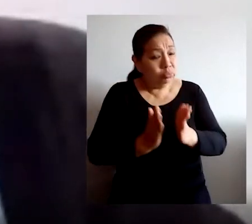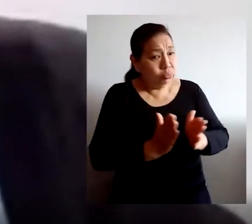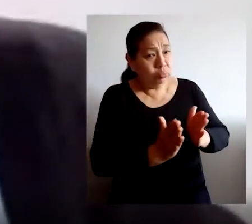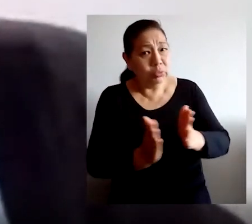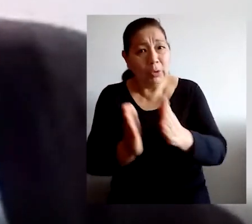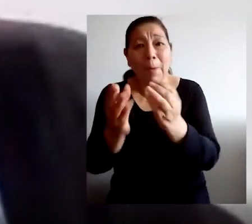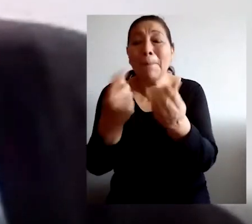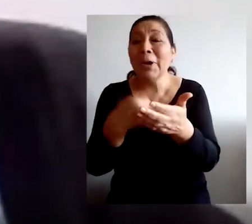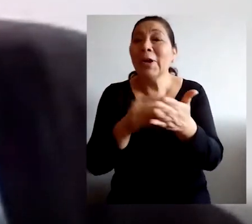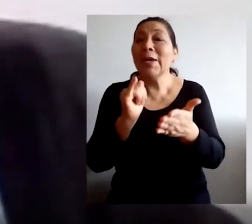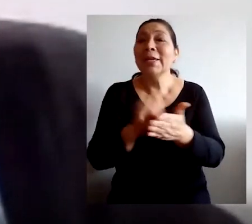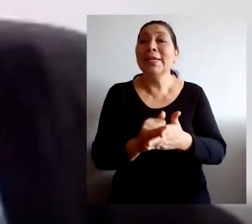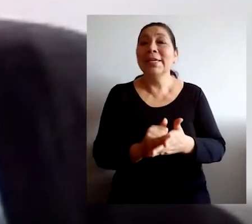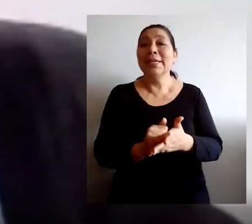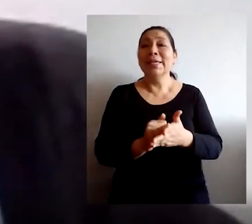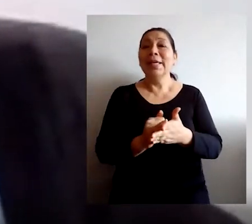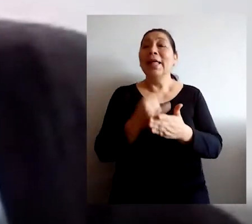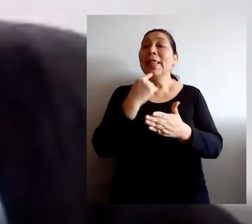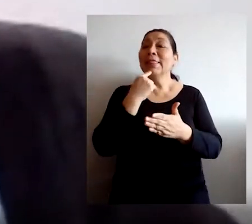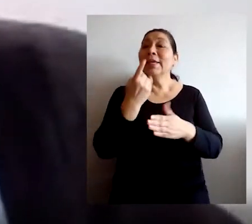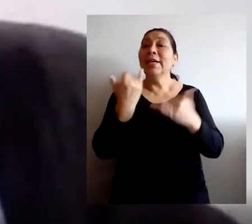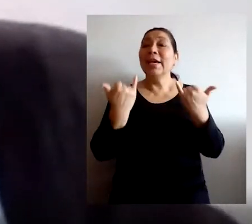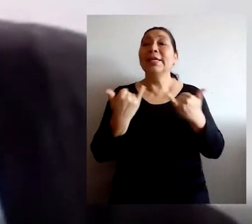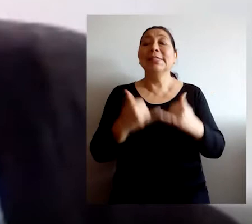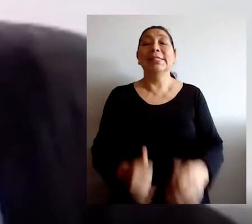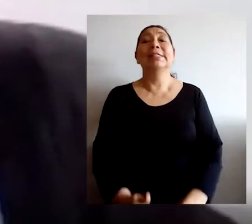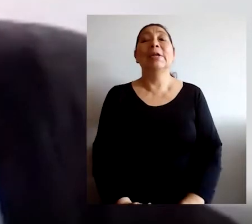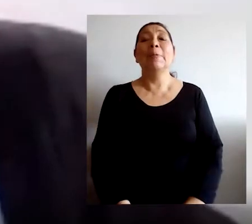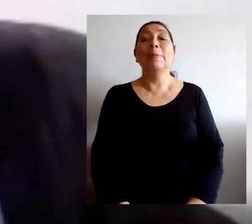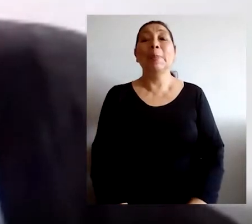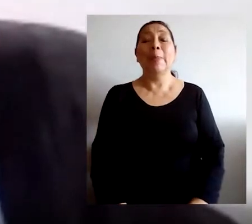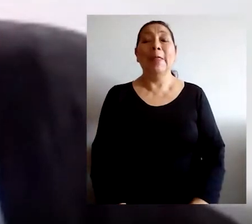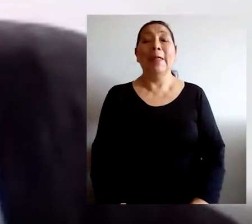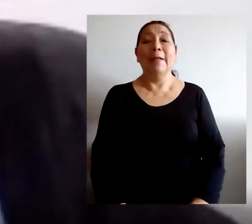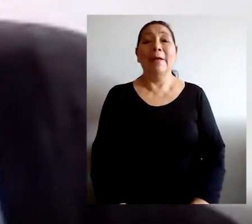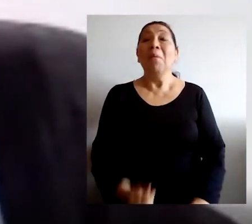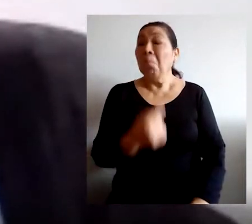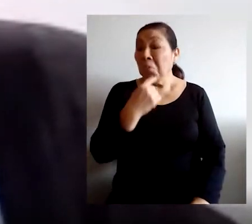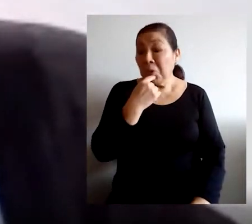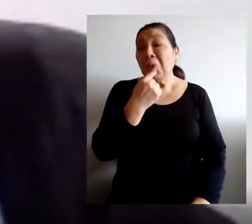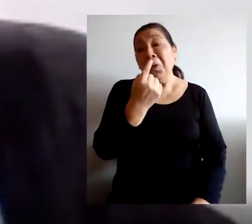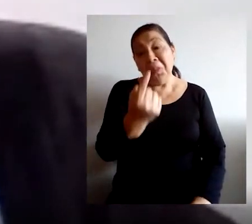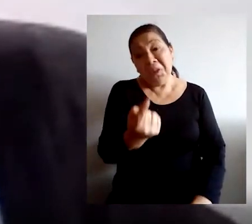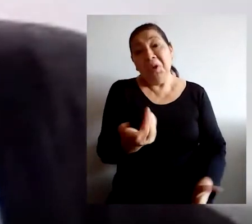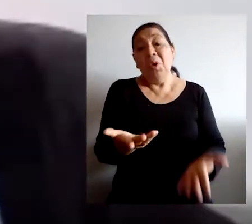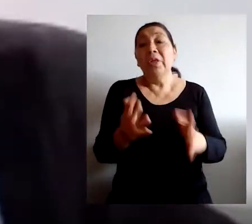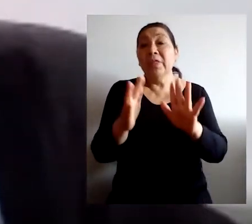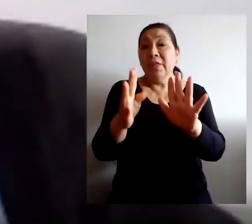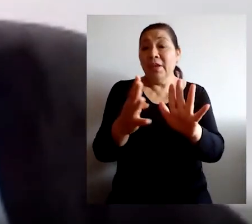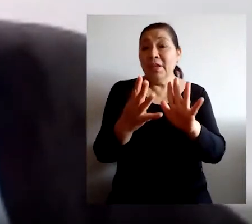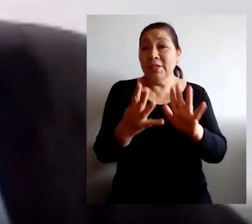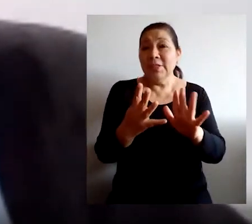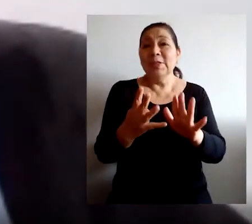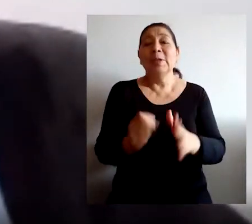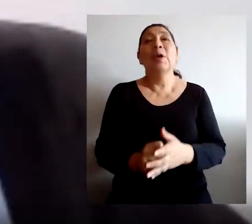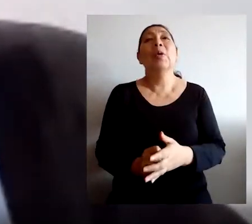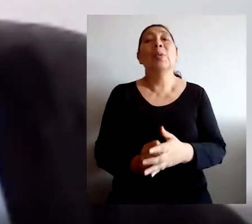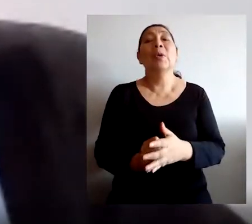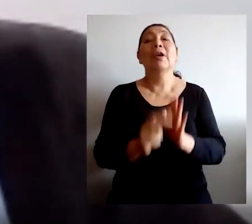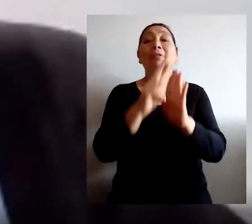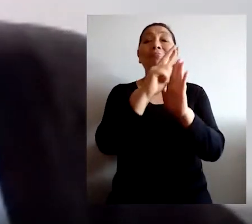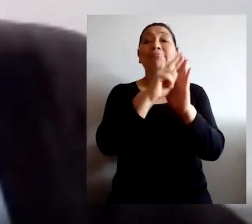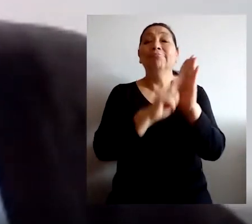ordinaria. Y es referencia a esto. De hecho, en el fundamento 19 de